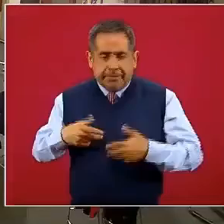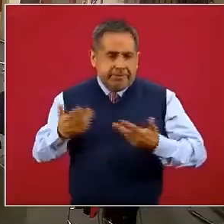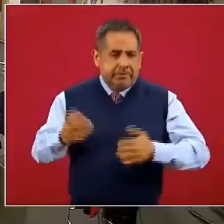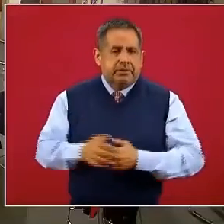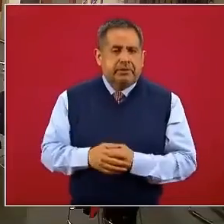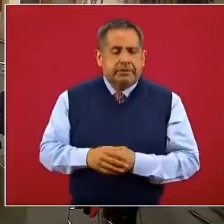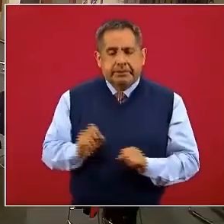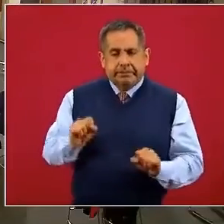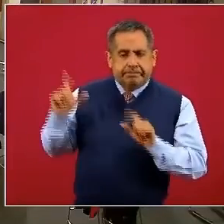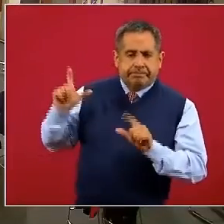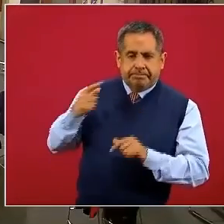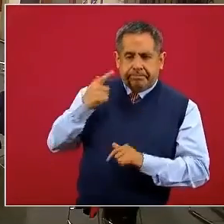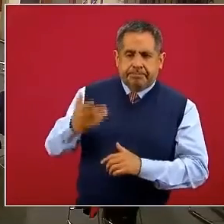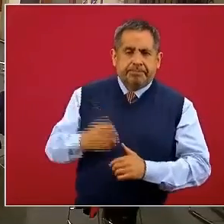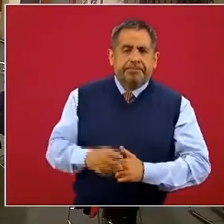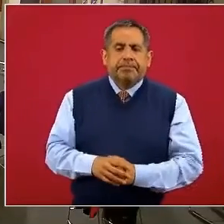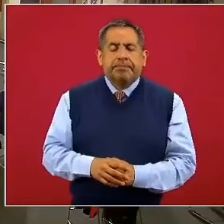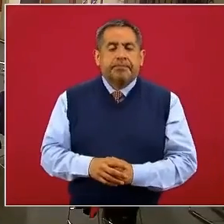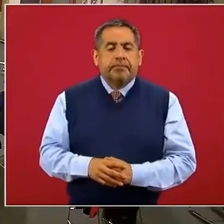siguiente diapositiva.